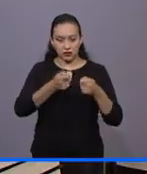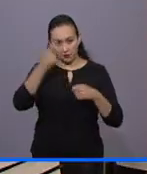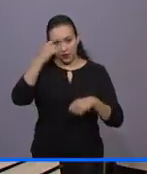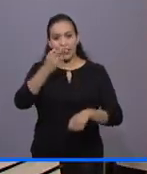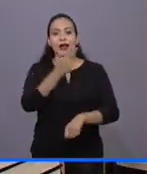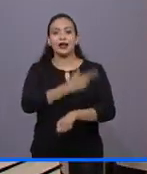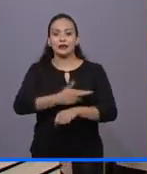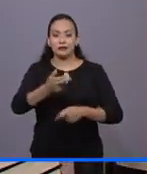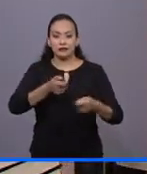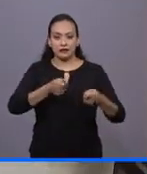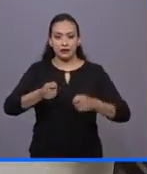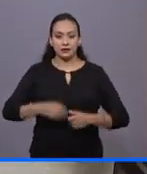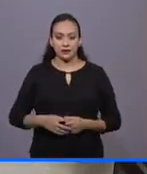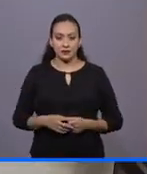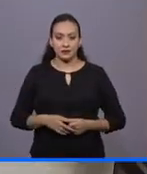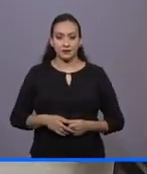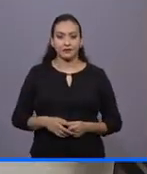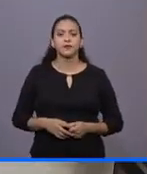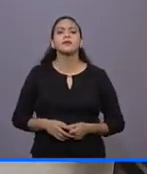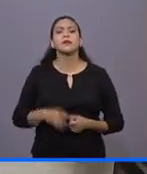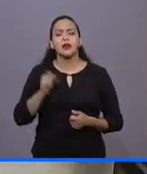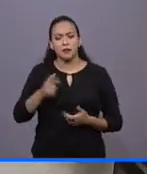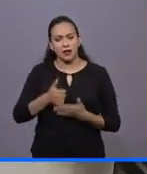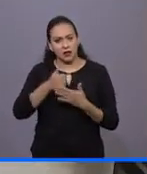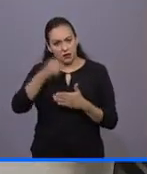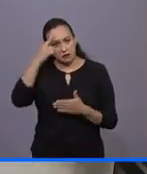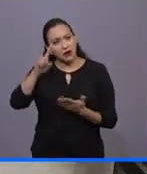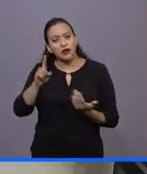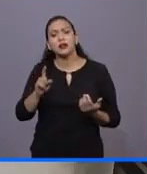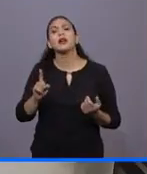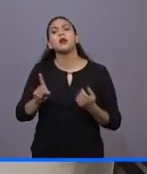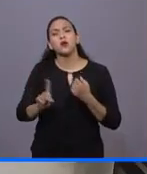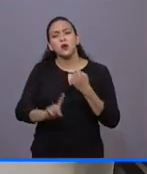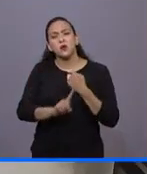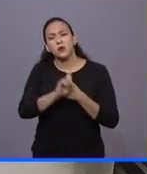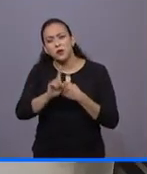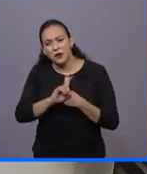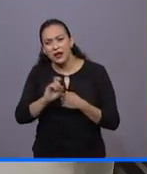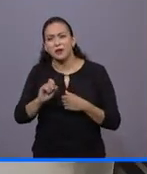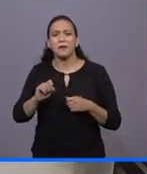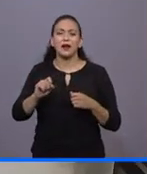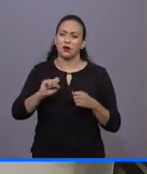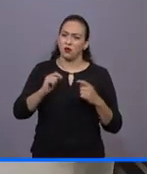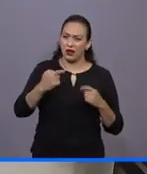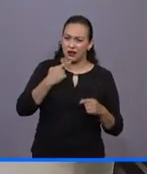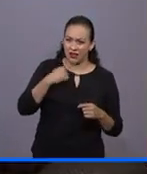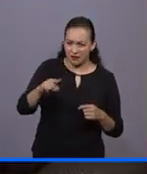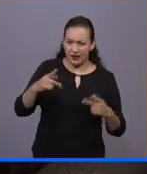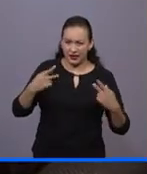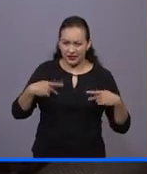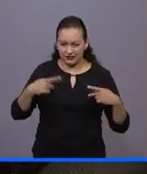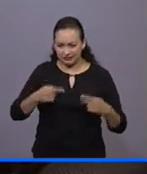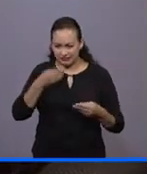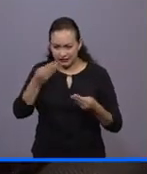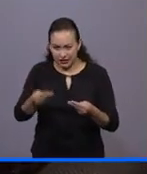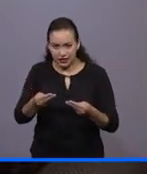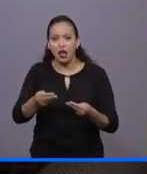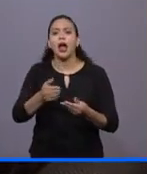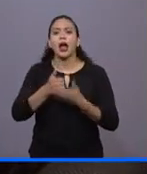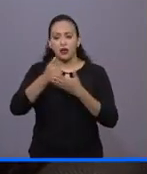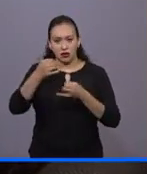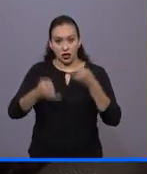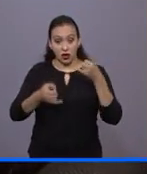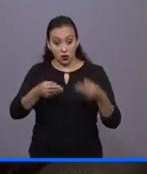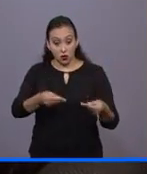el principio de inmediación. Además, permite prevenir cualquier deficiencia de la queja presente en la demanda e incluso permite al